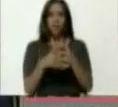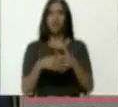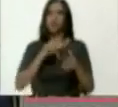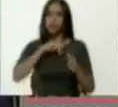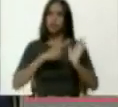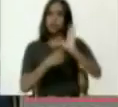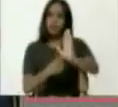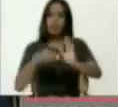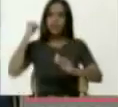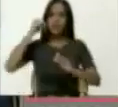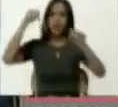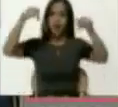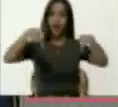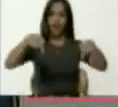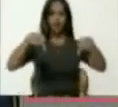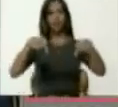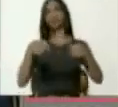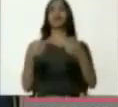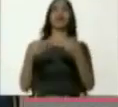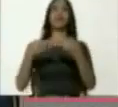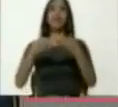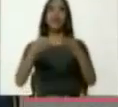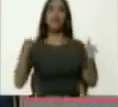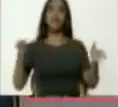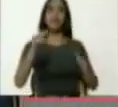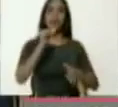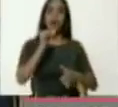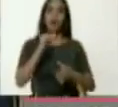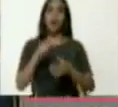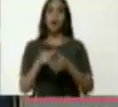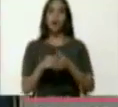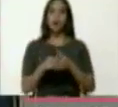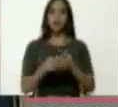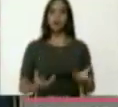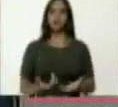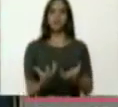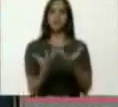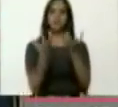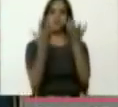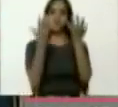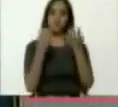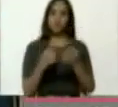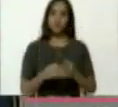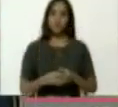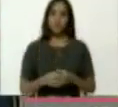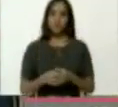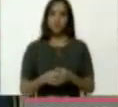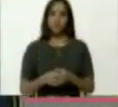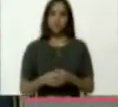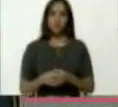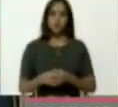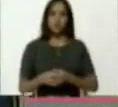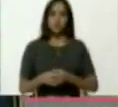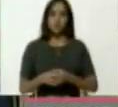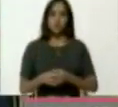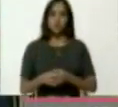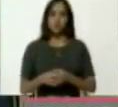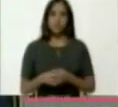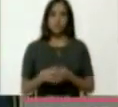¿verdad?, que están abriendo el agua y sale fuego. ¿Ah? Consumiendo plomo, todos